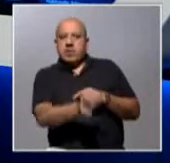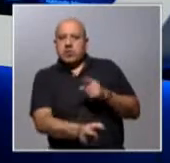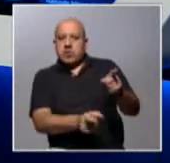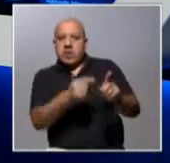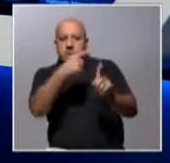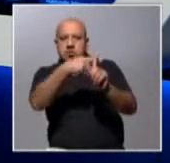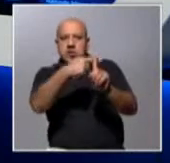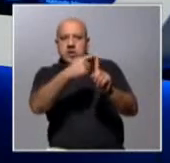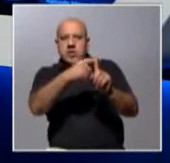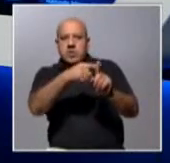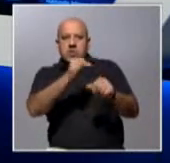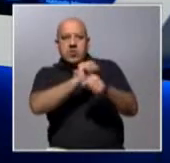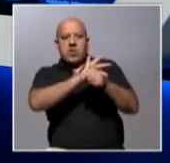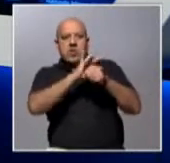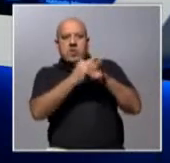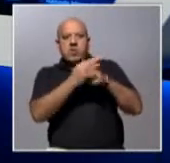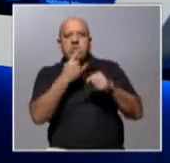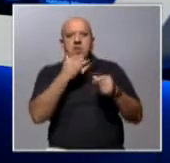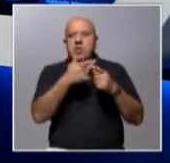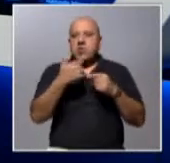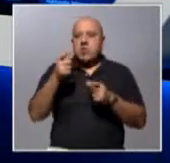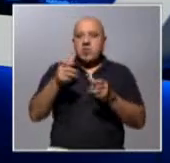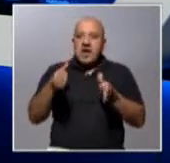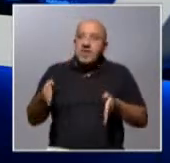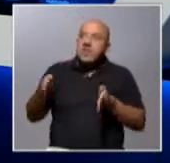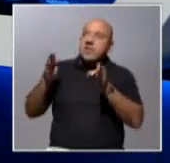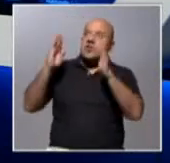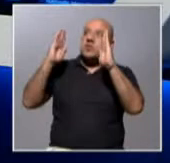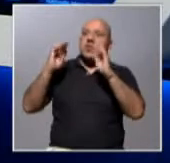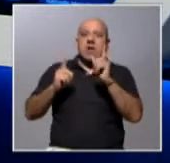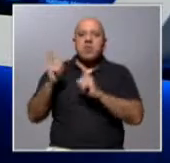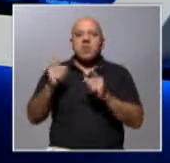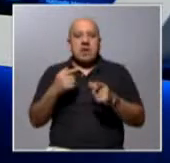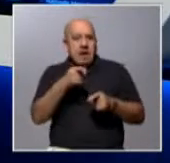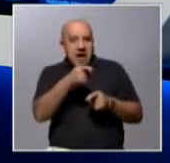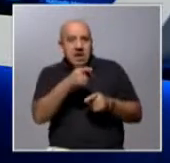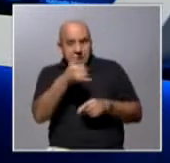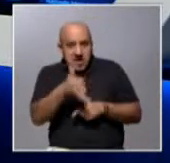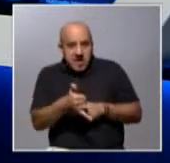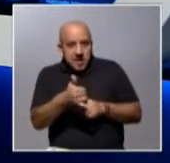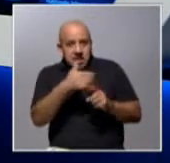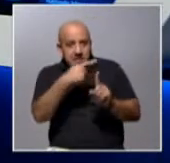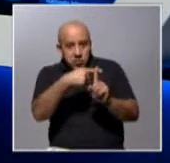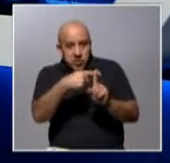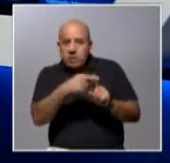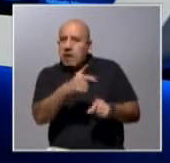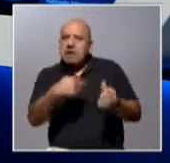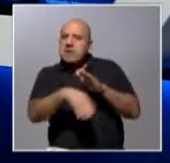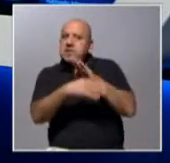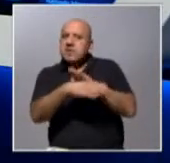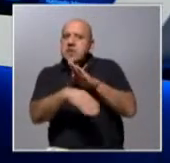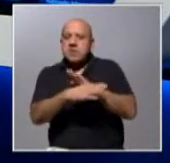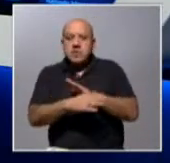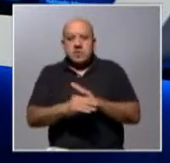COVID-19 y quieren que se vayan del edificio, por ejemplo. Sí. ¿Cuáles son Es las que en personas más realidad. propensas a ese pensamiento o a tener